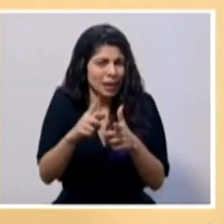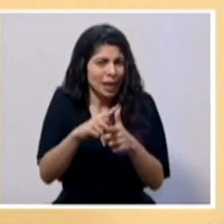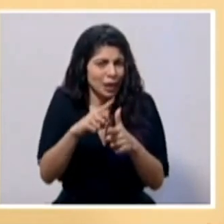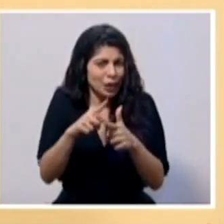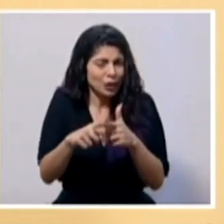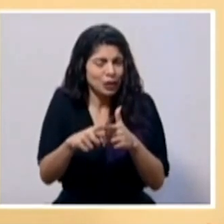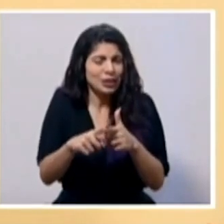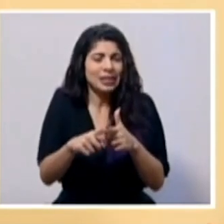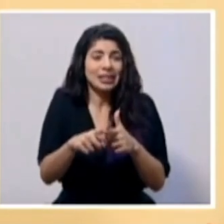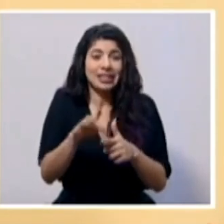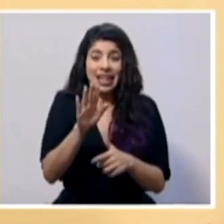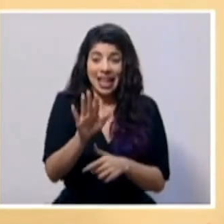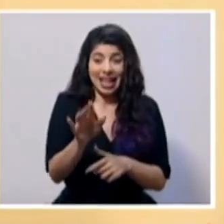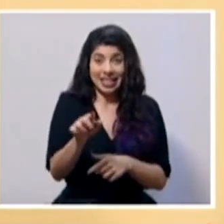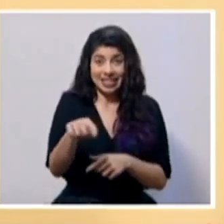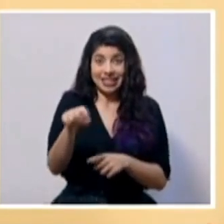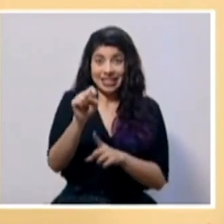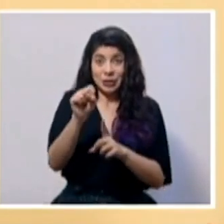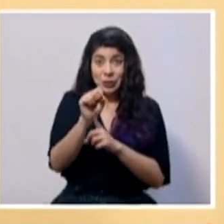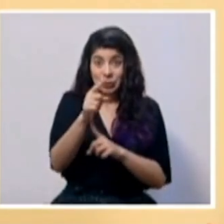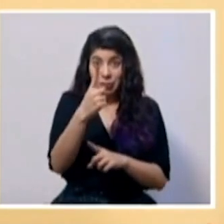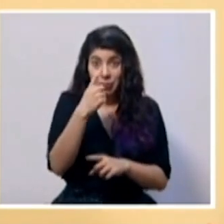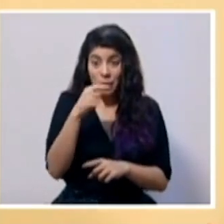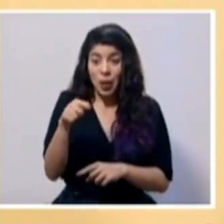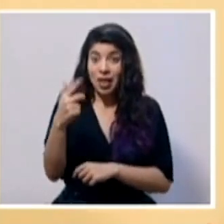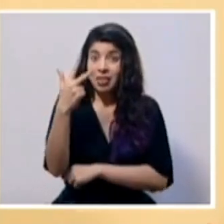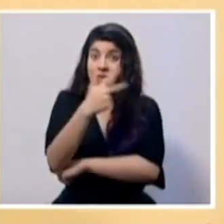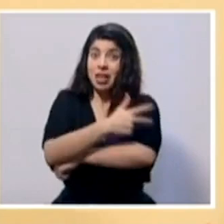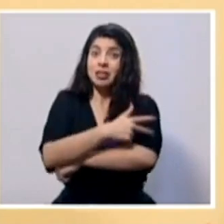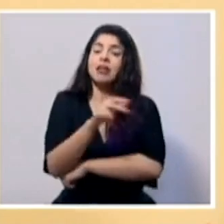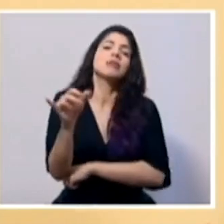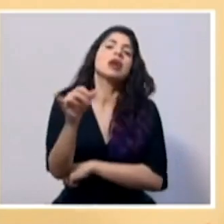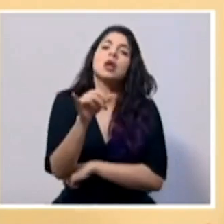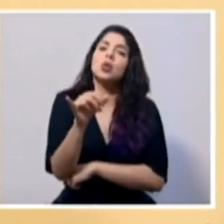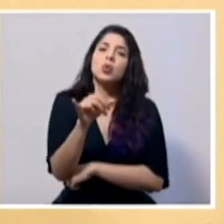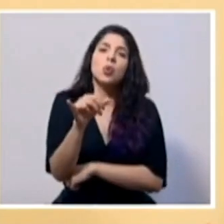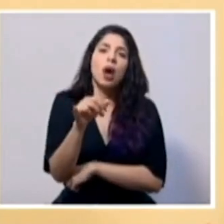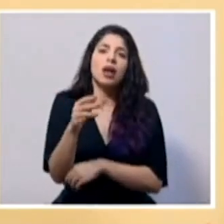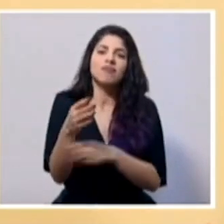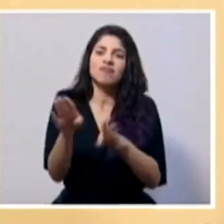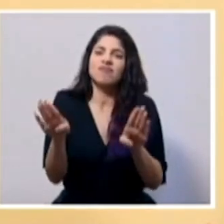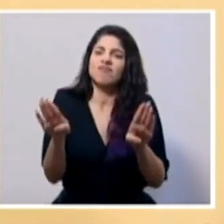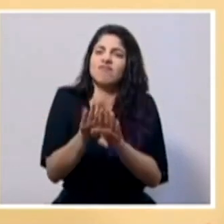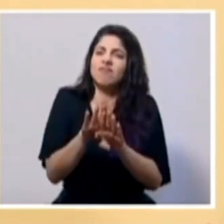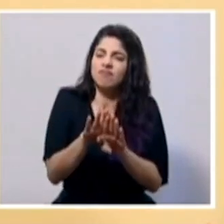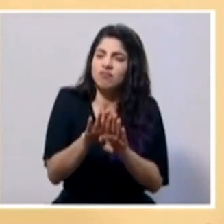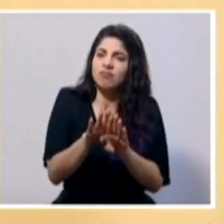en ese esquema se va a manejar esos 3 días como si fuera una etapa justamente de cierre